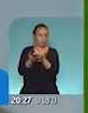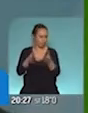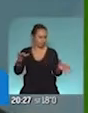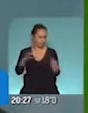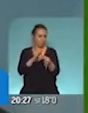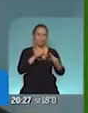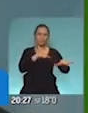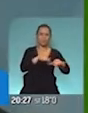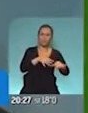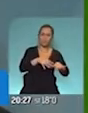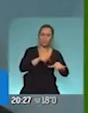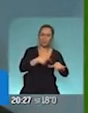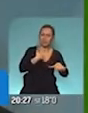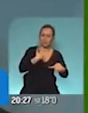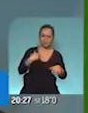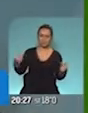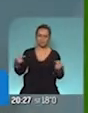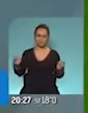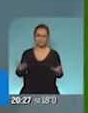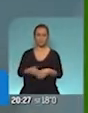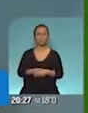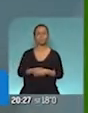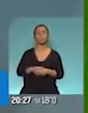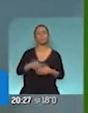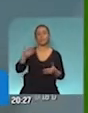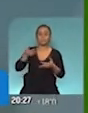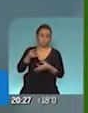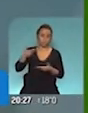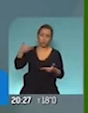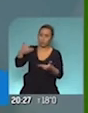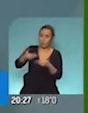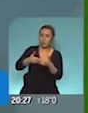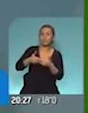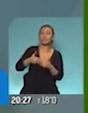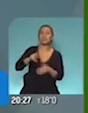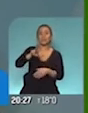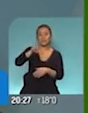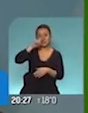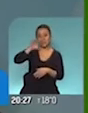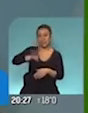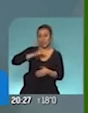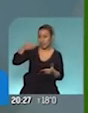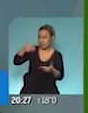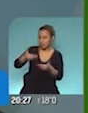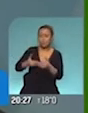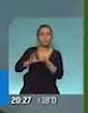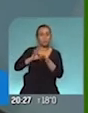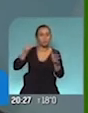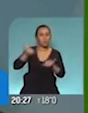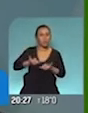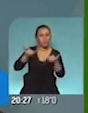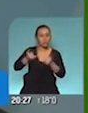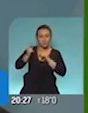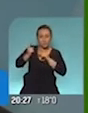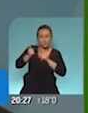trabaja, ocupa un lugar en un partido político, y esa es la gravedad de sus dichos, ¿no? De decir que no